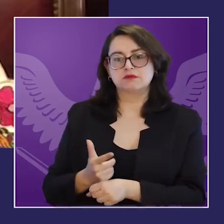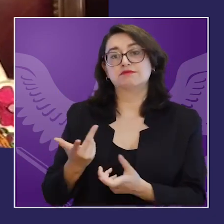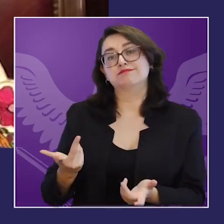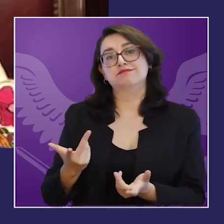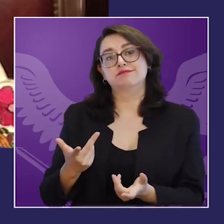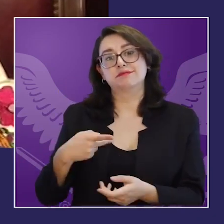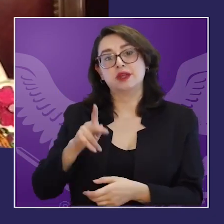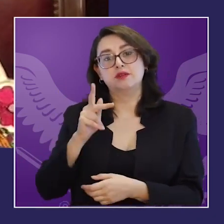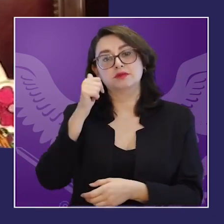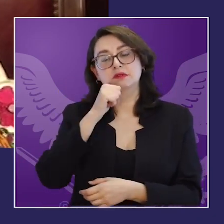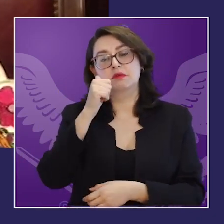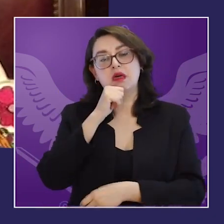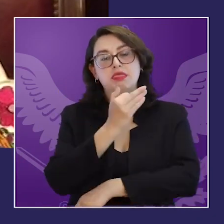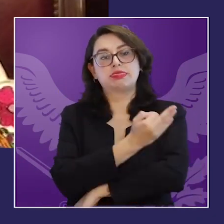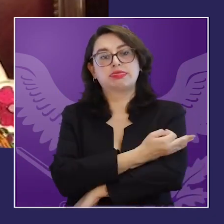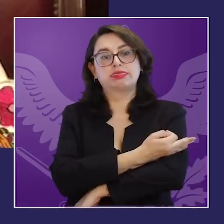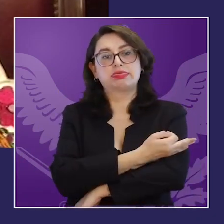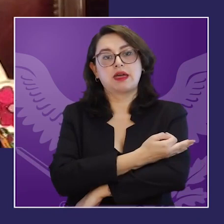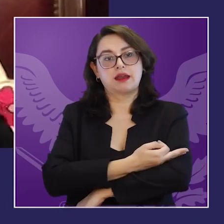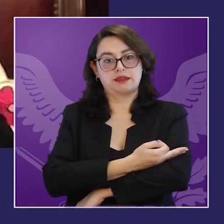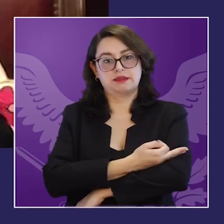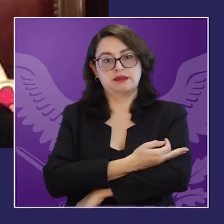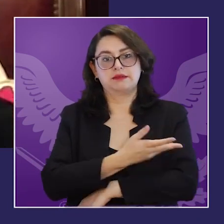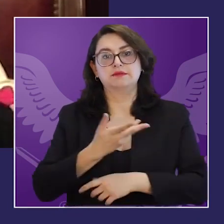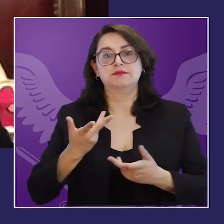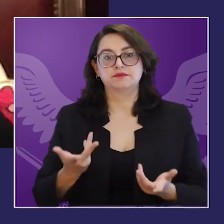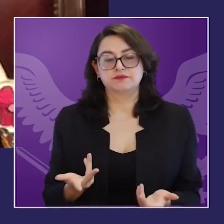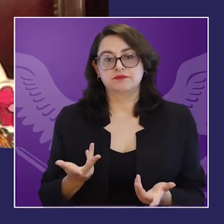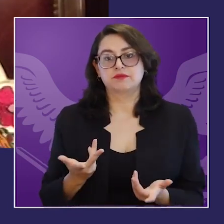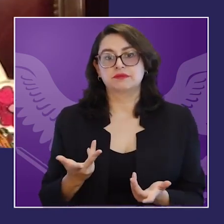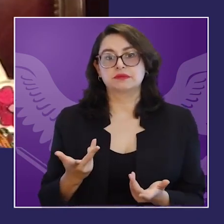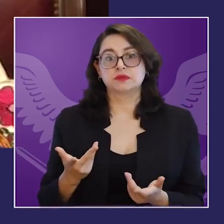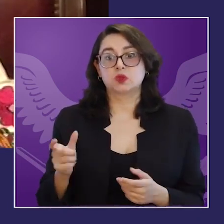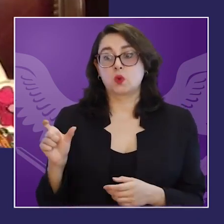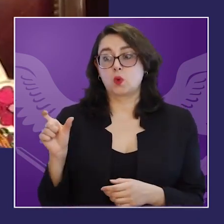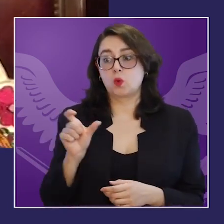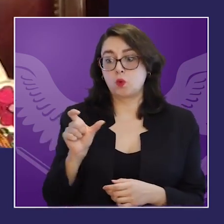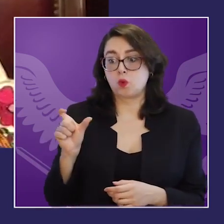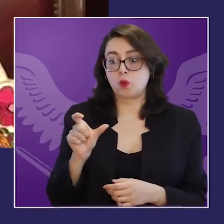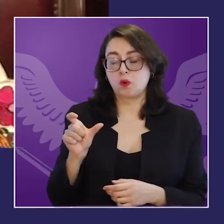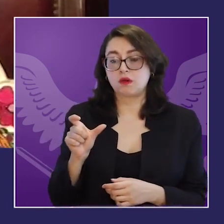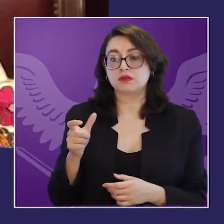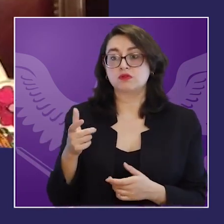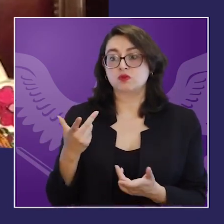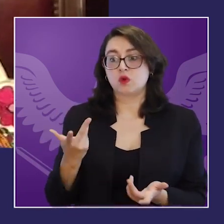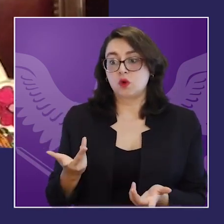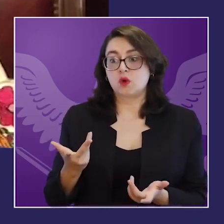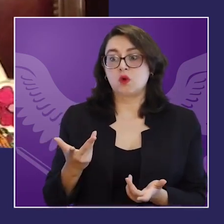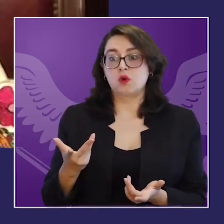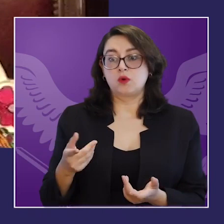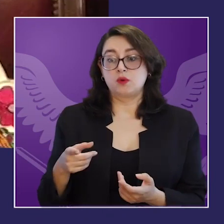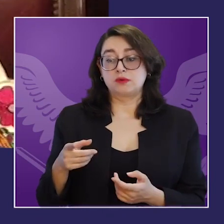vienen tarde, ¿no? Las de restitución significa que de alguna manera el Poder Judicial llegó a tiempo para poder restituir la situación al